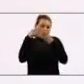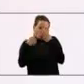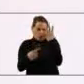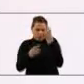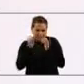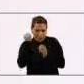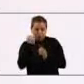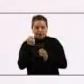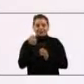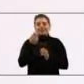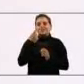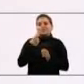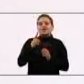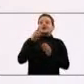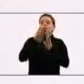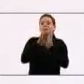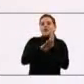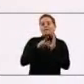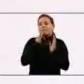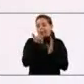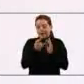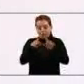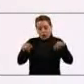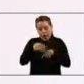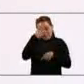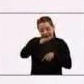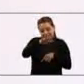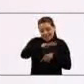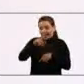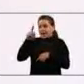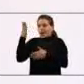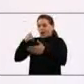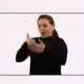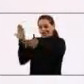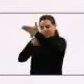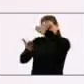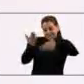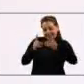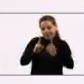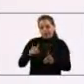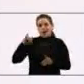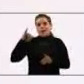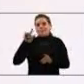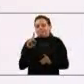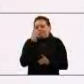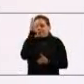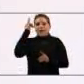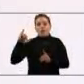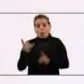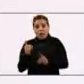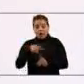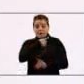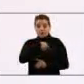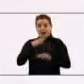educación física, en recreación. Y por eso programas como Acércate a la Plaza o los primeros Juegos Nacionales de la